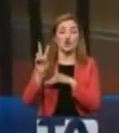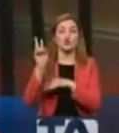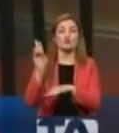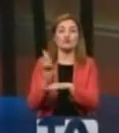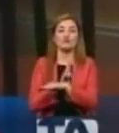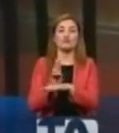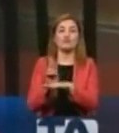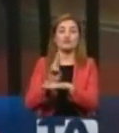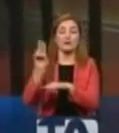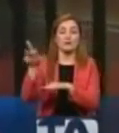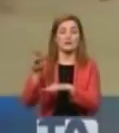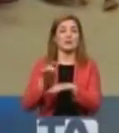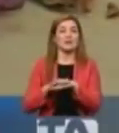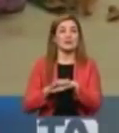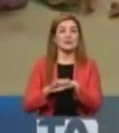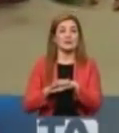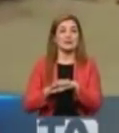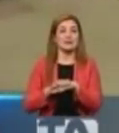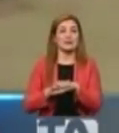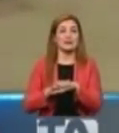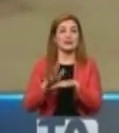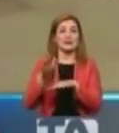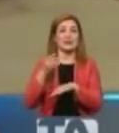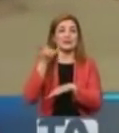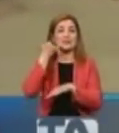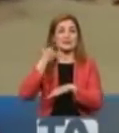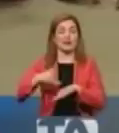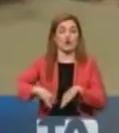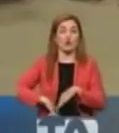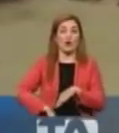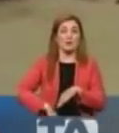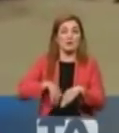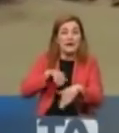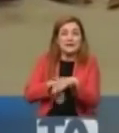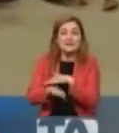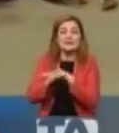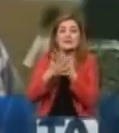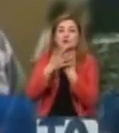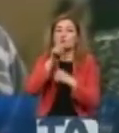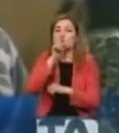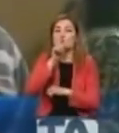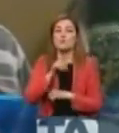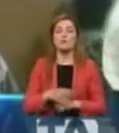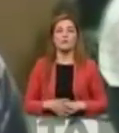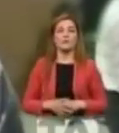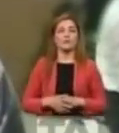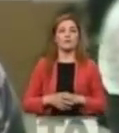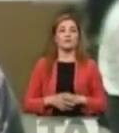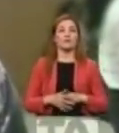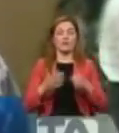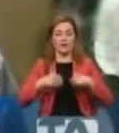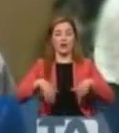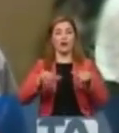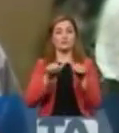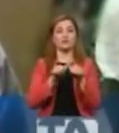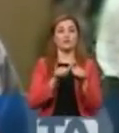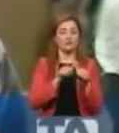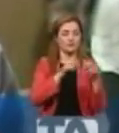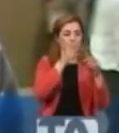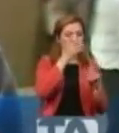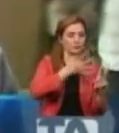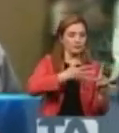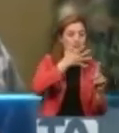2 pequeñas hijas, a quienes les colocó celulares entre sus piernas para ingresarlos al centro carcelario. En el área del filtro 2 de la